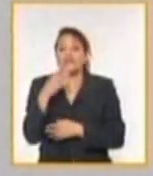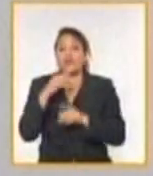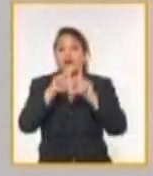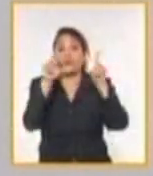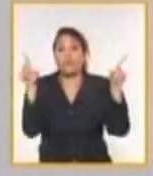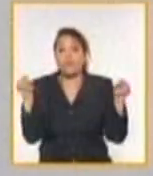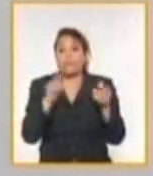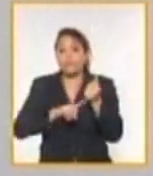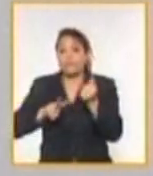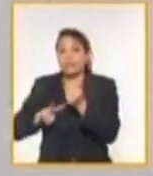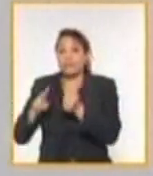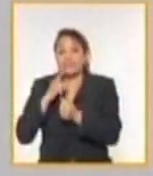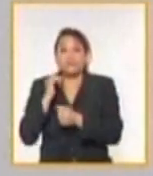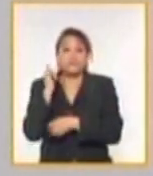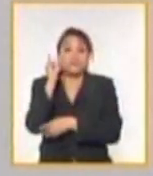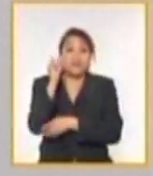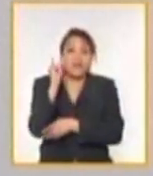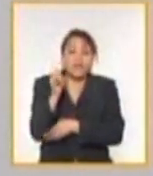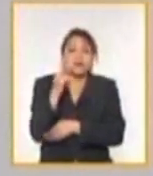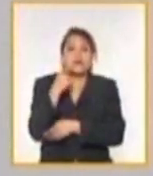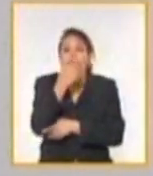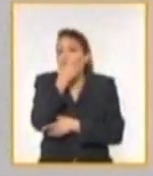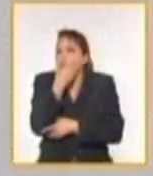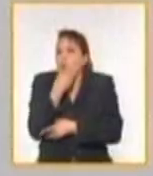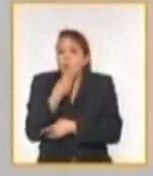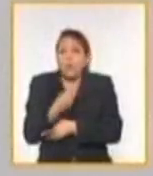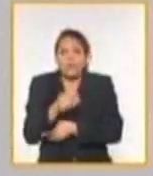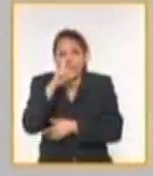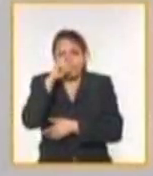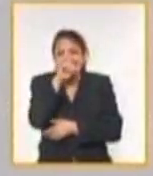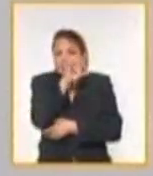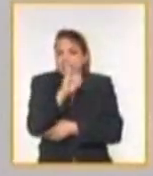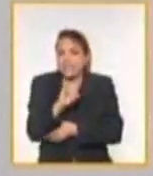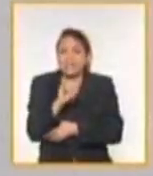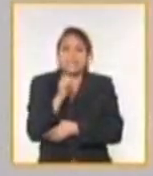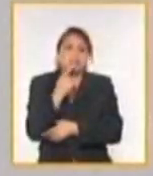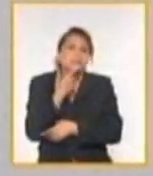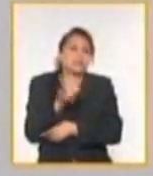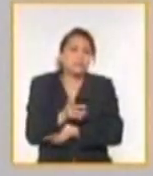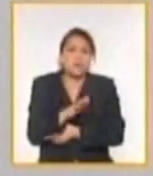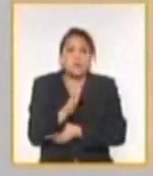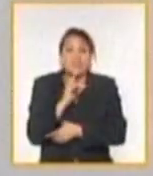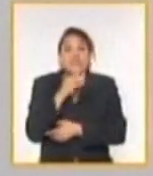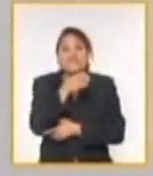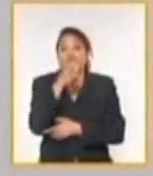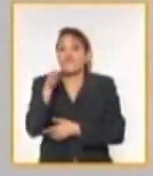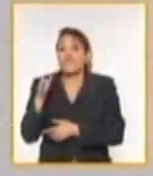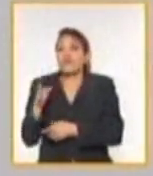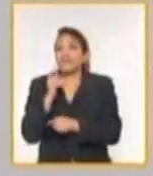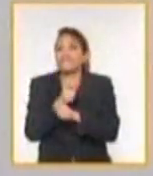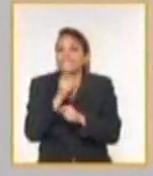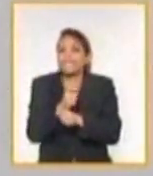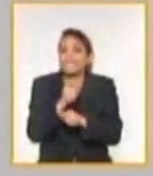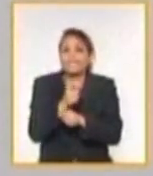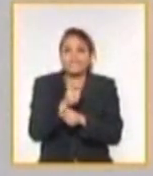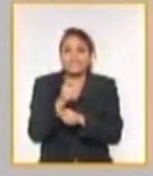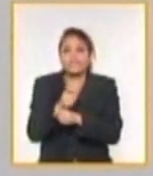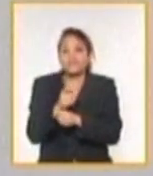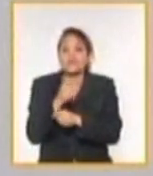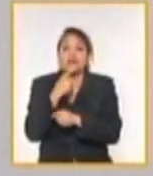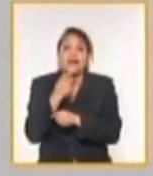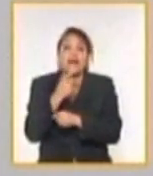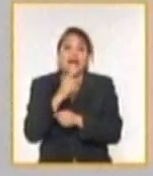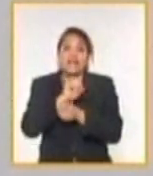vez. Esos niños, jovencitos, muchos eran casi niños, que vivían en